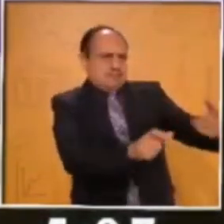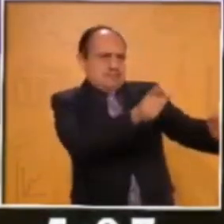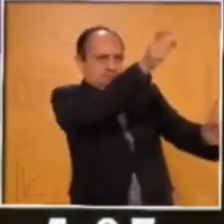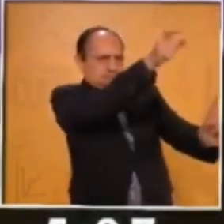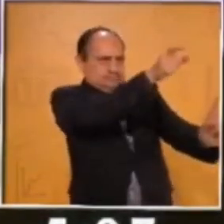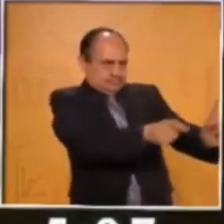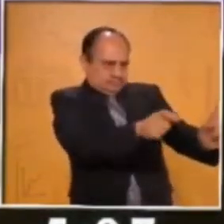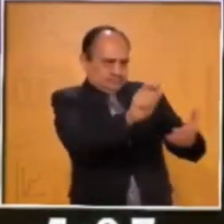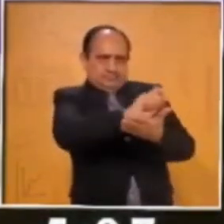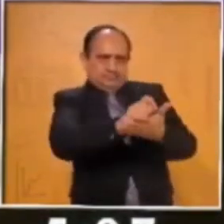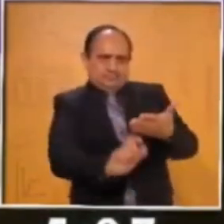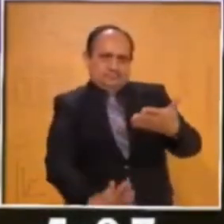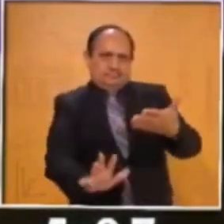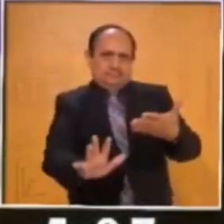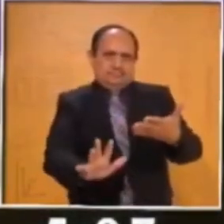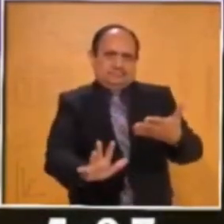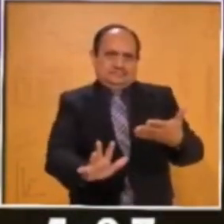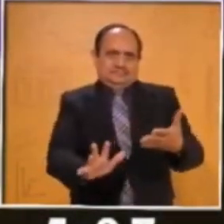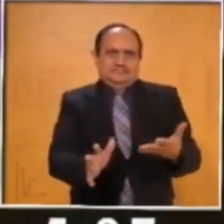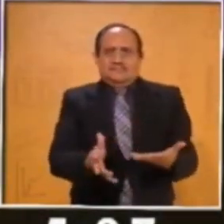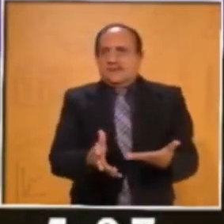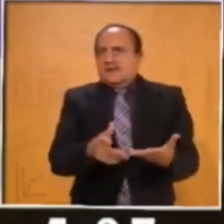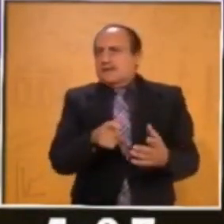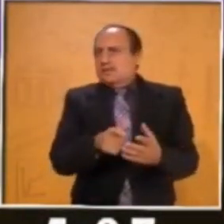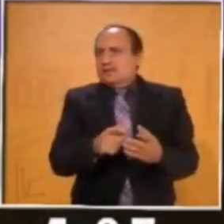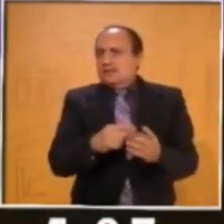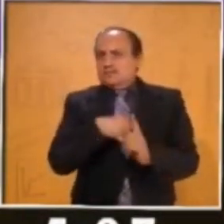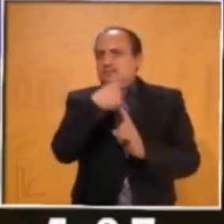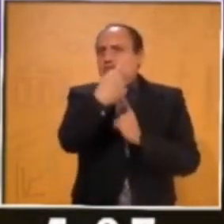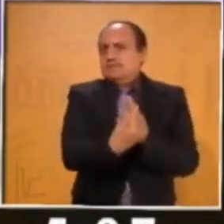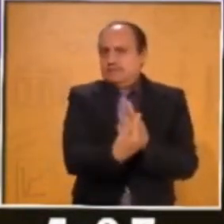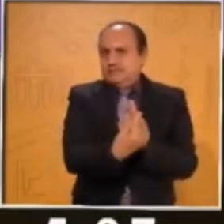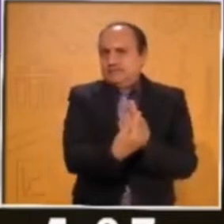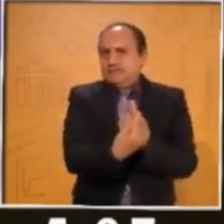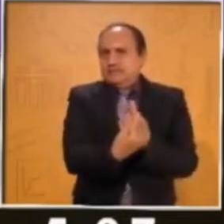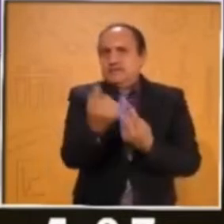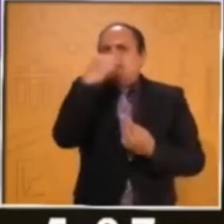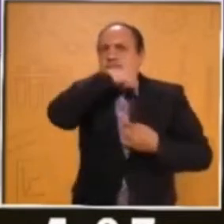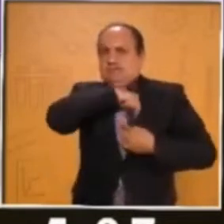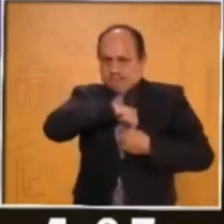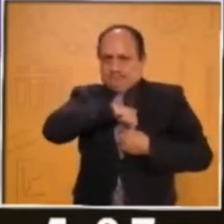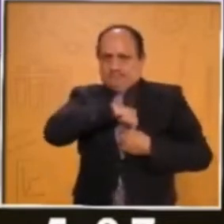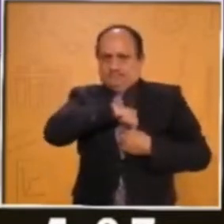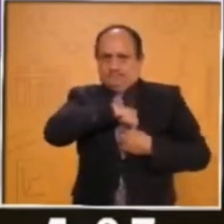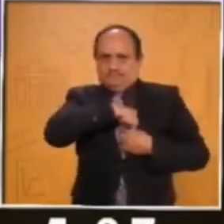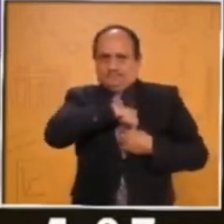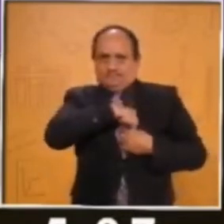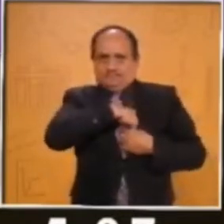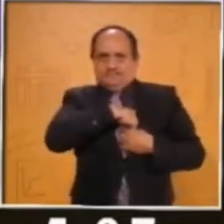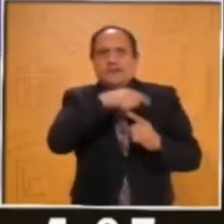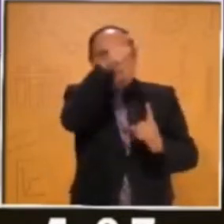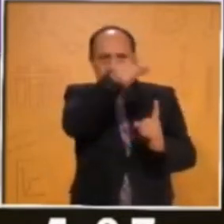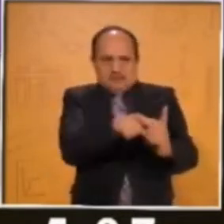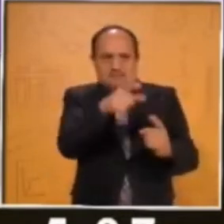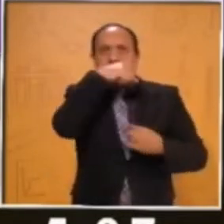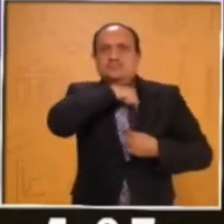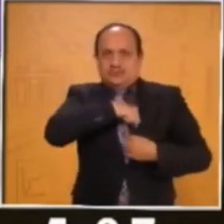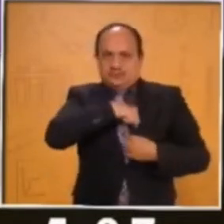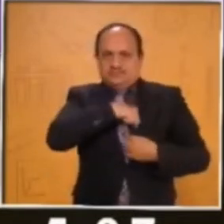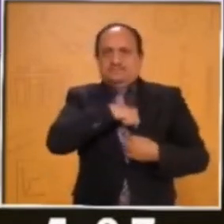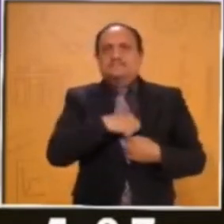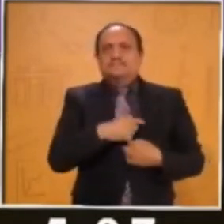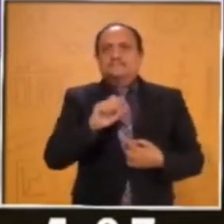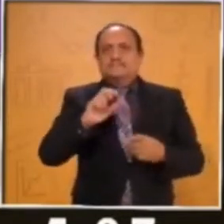personaje, ¿sí? Tanto por el exterior como en el interior, ¿sí? A eso nos referimos con el